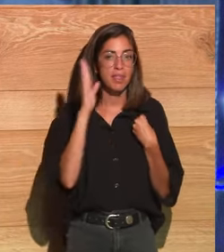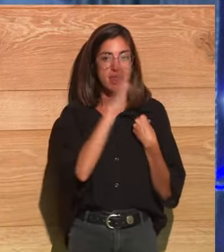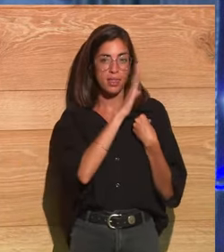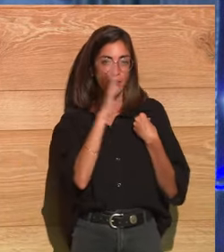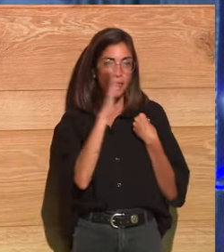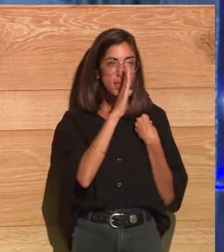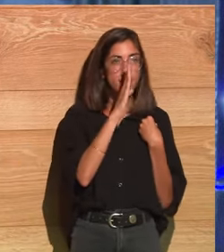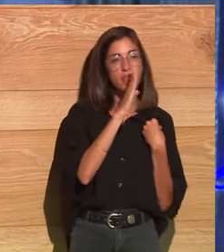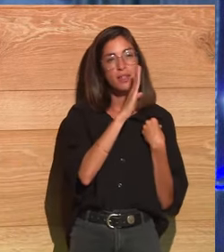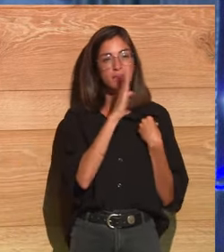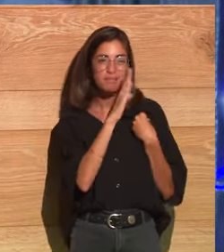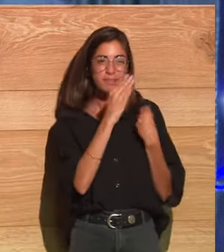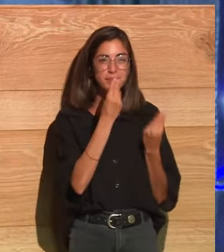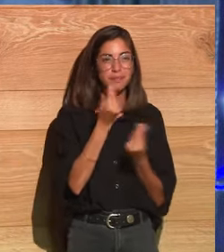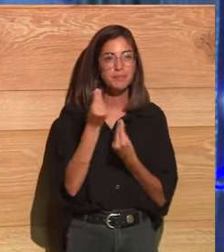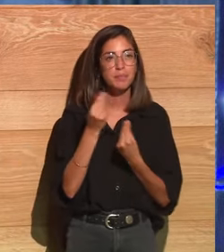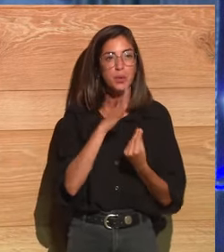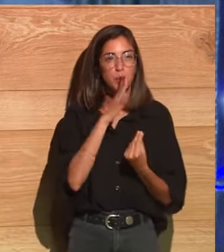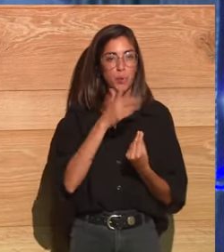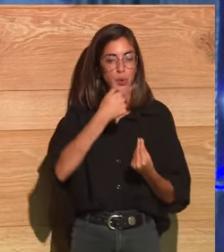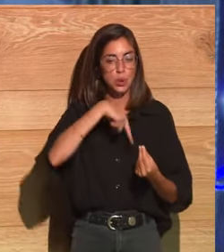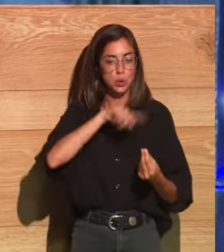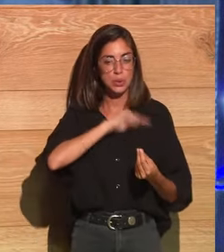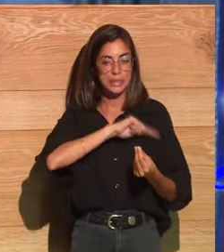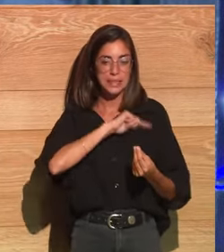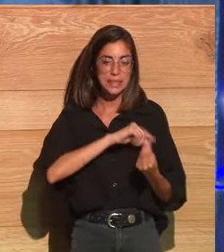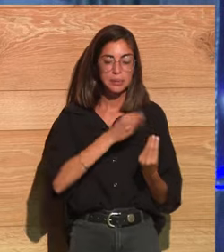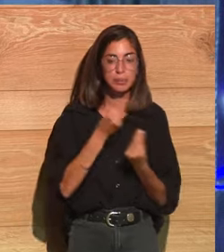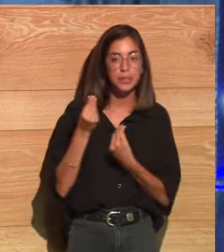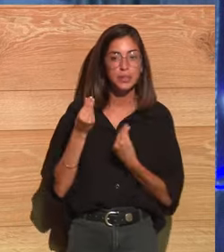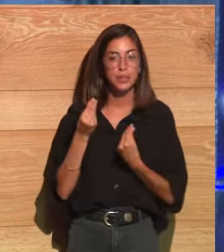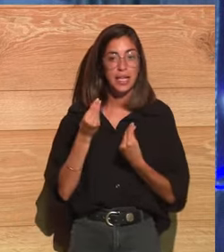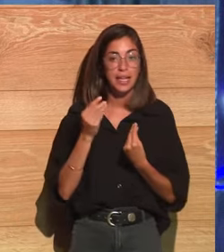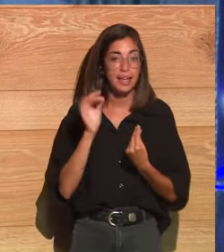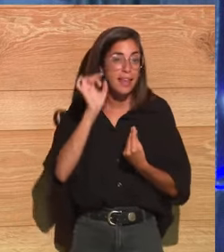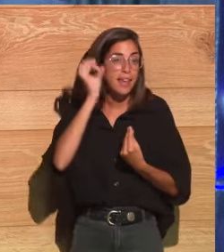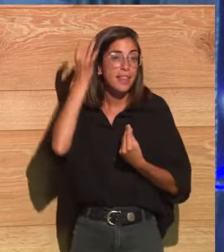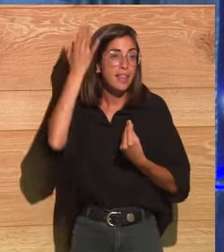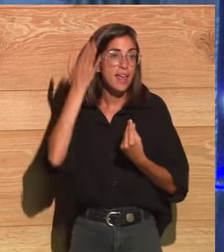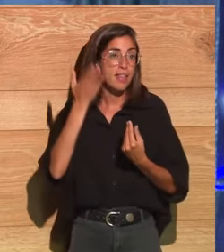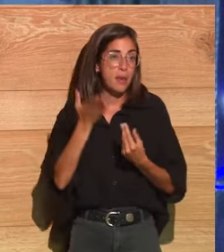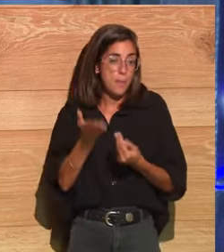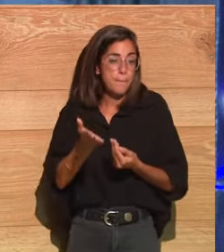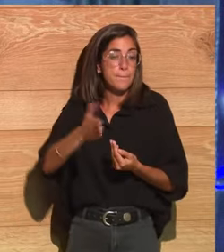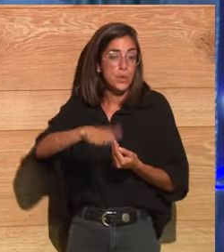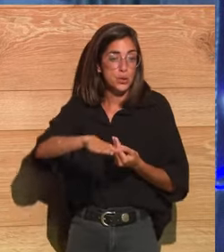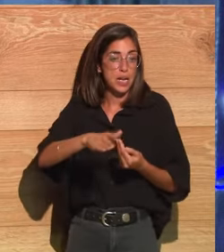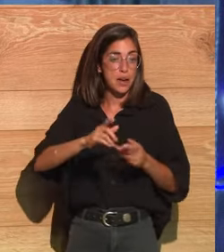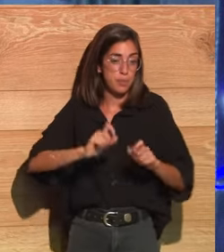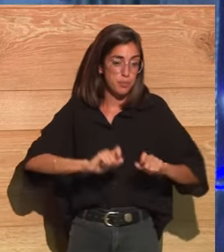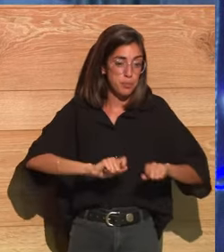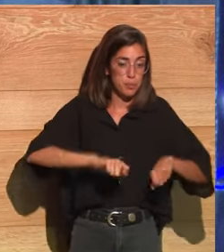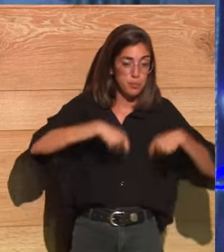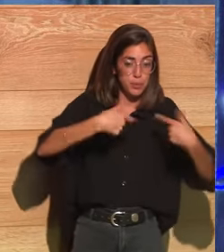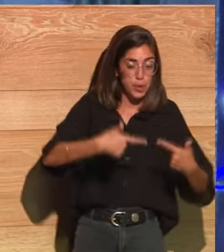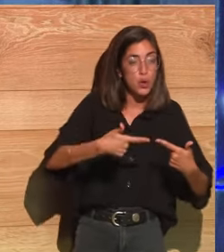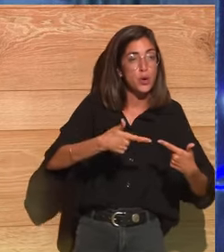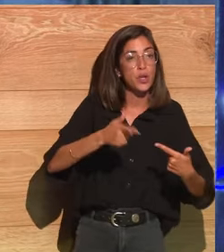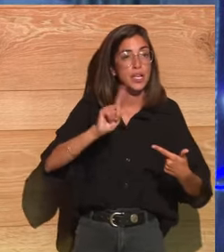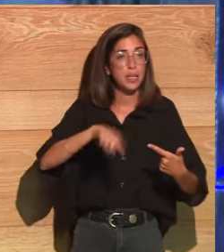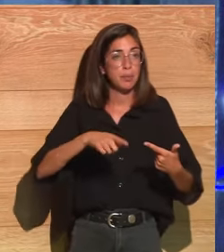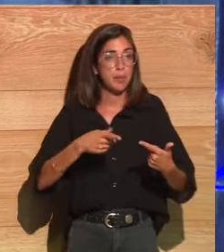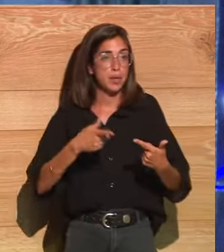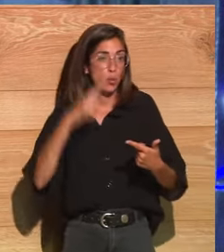ciprés, ¿no? Somos una especie que tenemos el sentimiento, la idea de la mortalidad biológica y culturalmente muy impregnada,